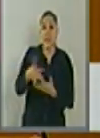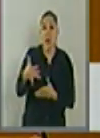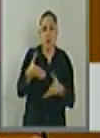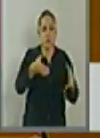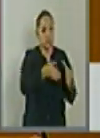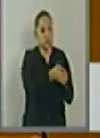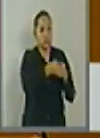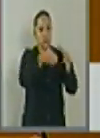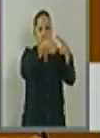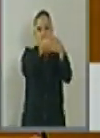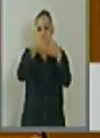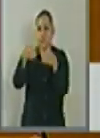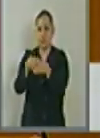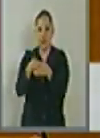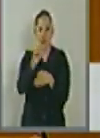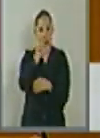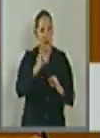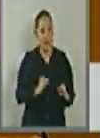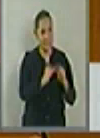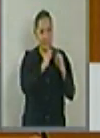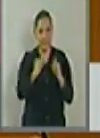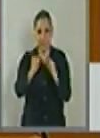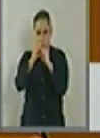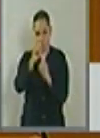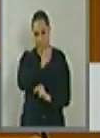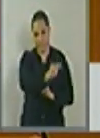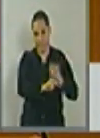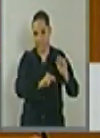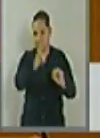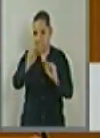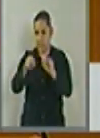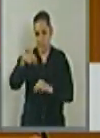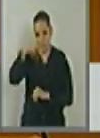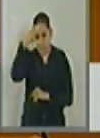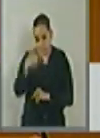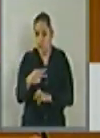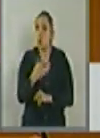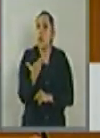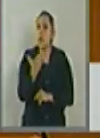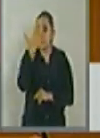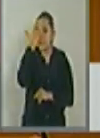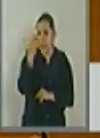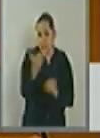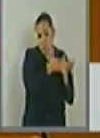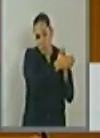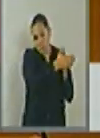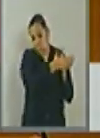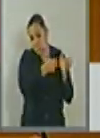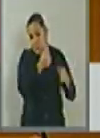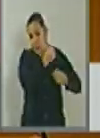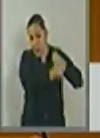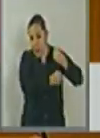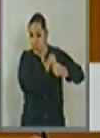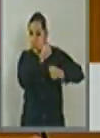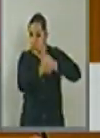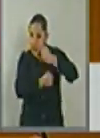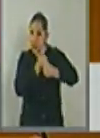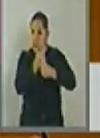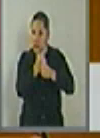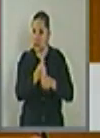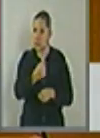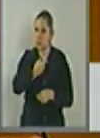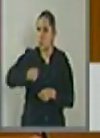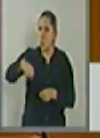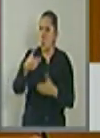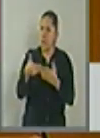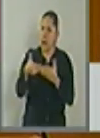instituciones de nuestro país, que durante décadas hemos ido forjando en una lucha desde la oposición en la mayoría